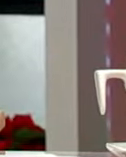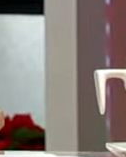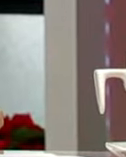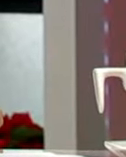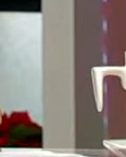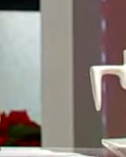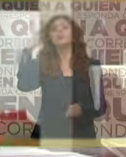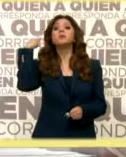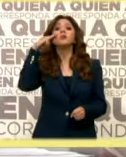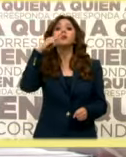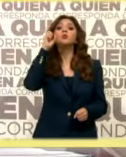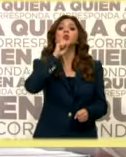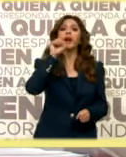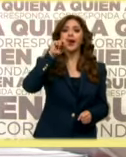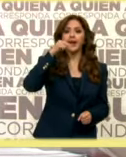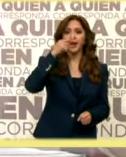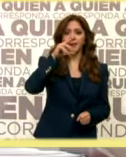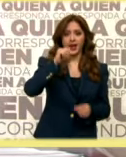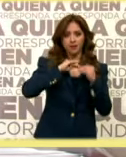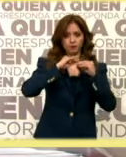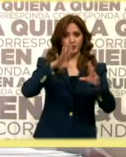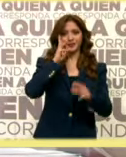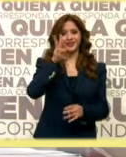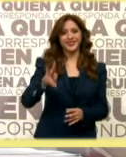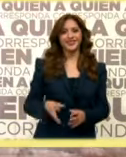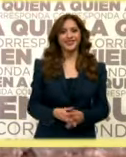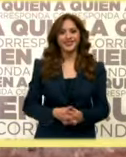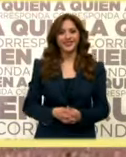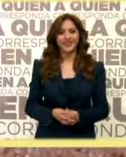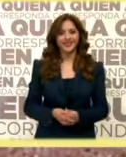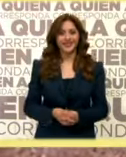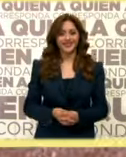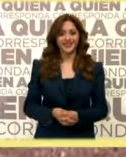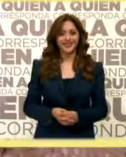Michoacán, a Ana Gaby Valderas, no se olvida esto.